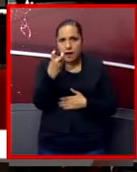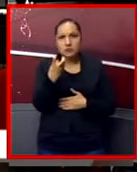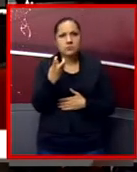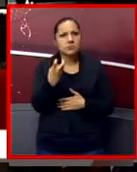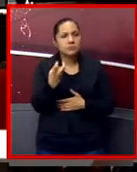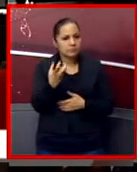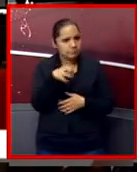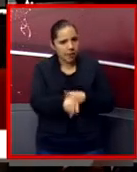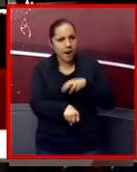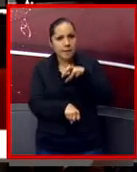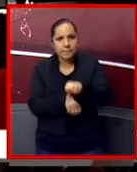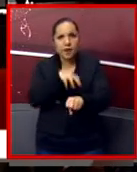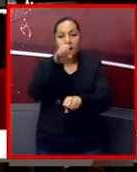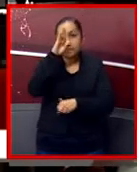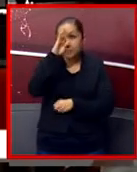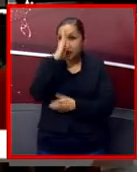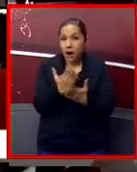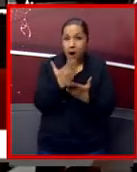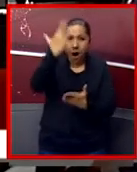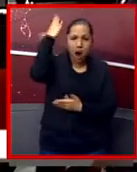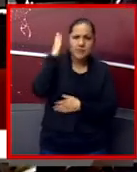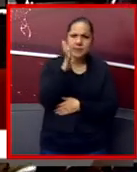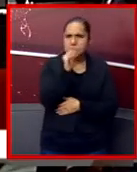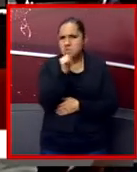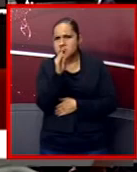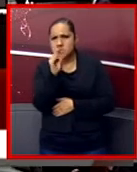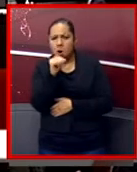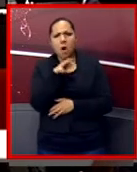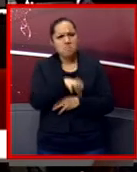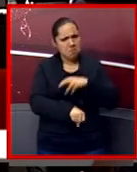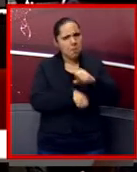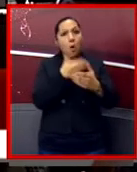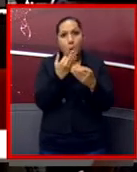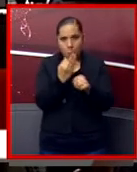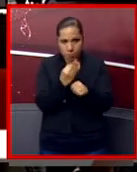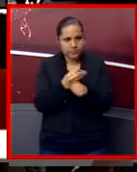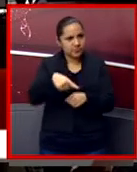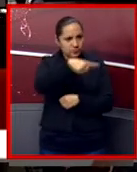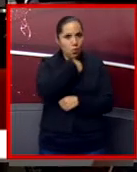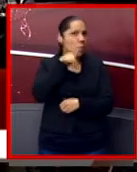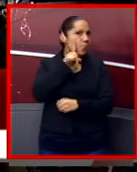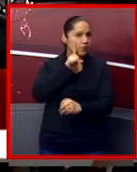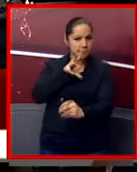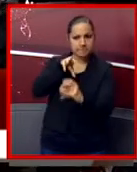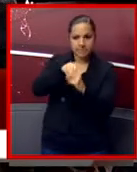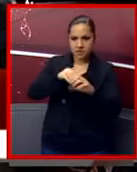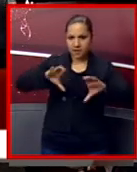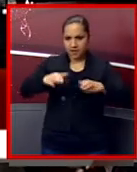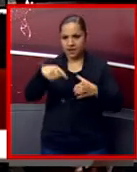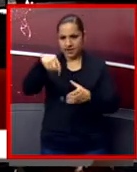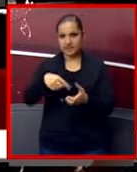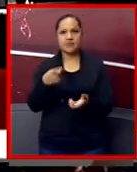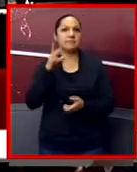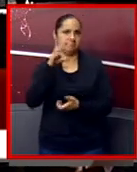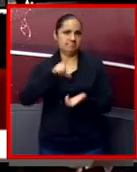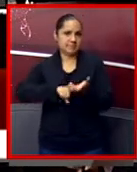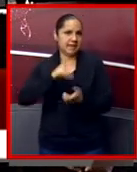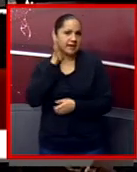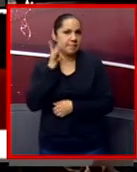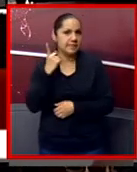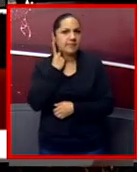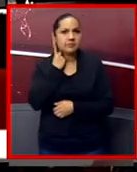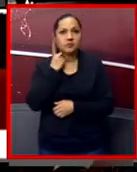como nunca tenemos una sólida presencia en esta Cámara de Diputados, ya que por primera vez en